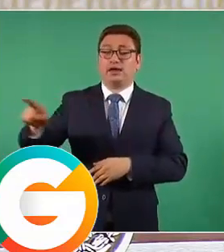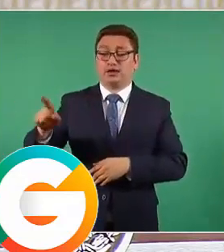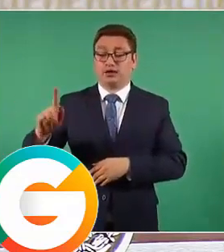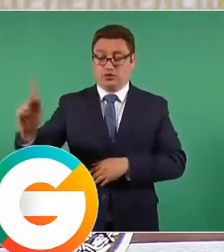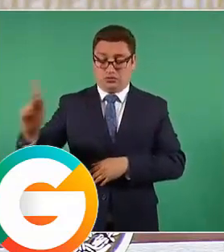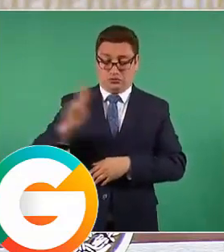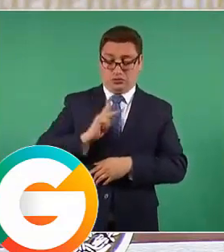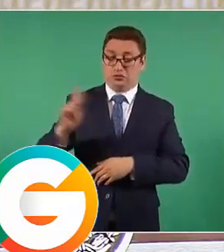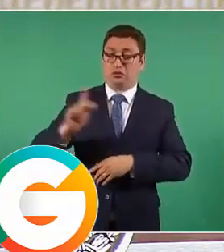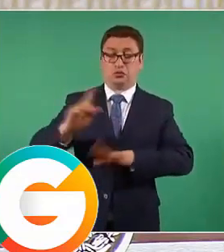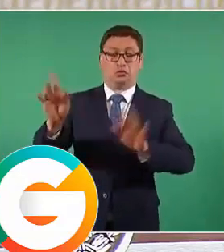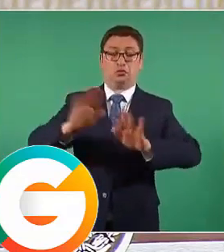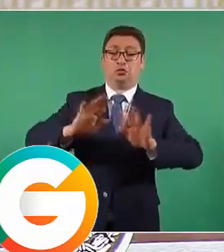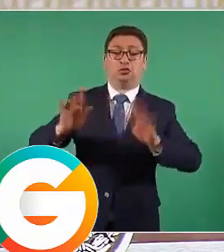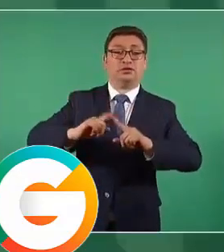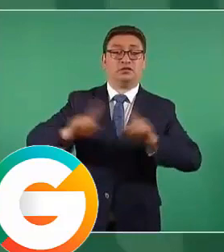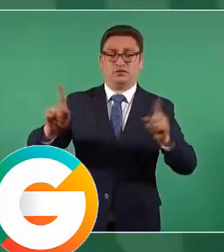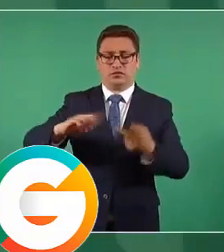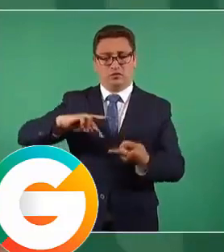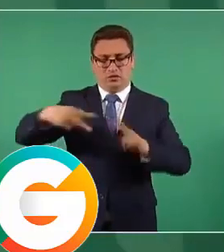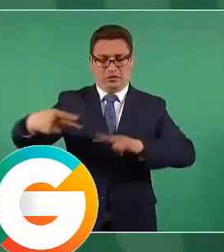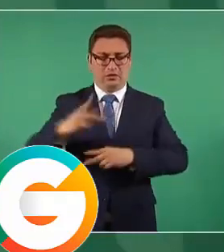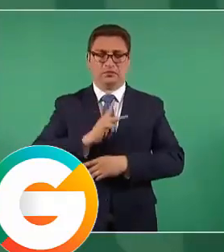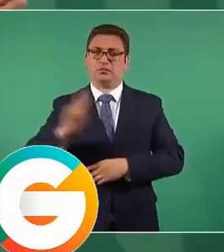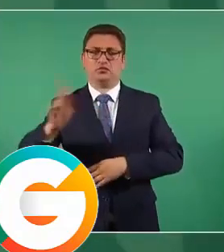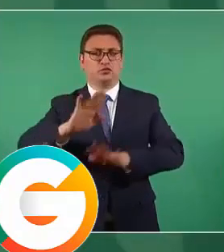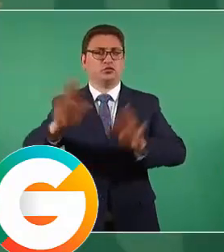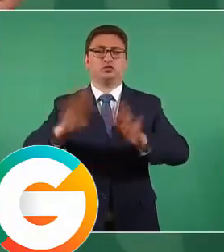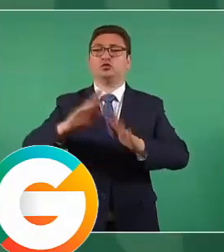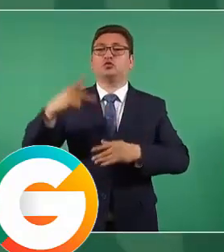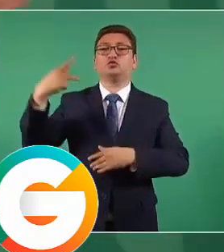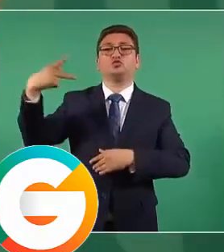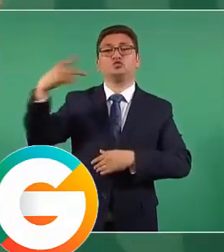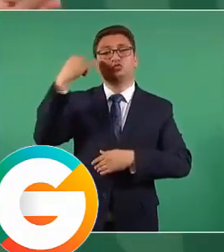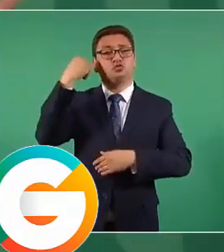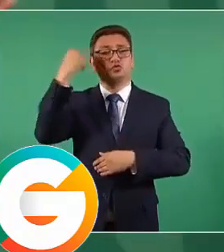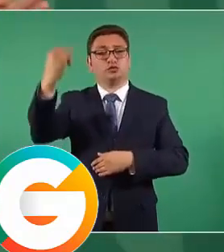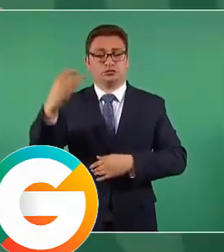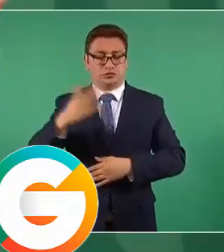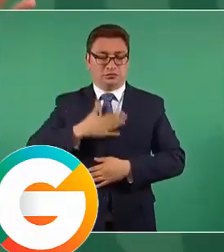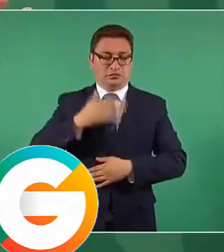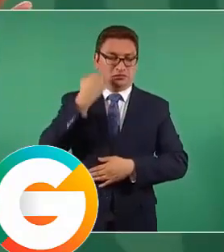queremos parecernos a ellos. Son proyectos distintos